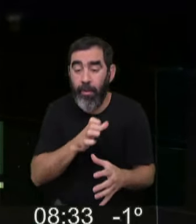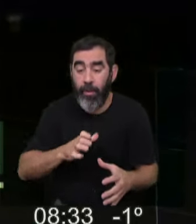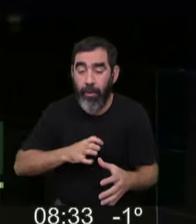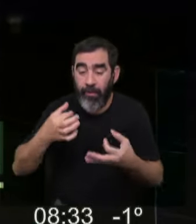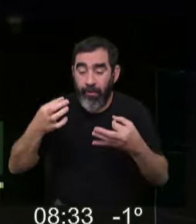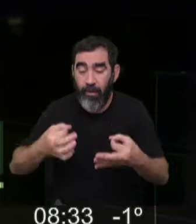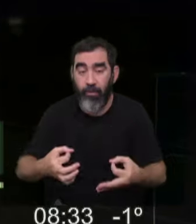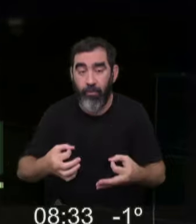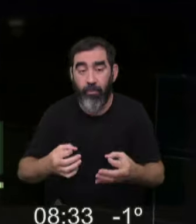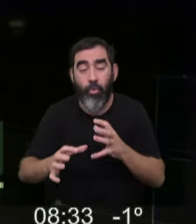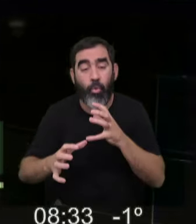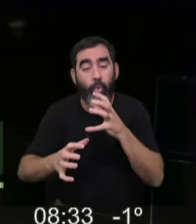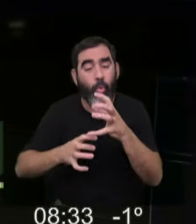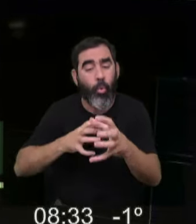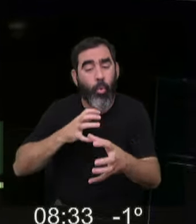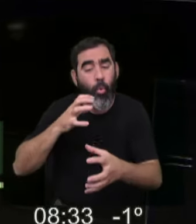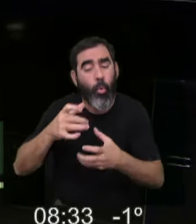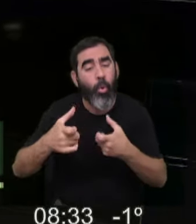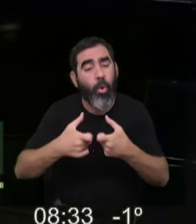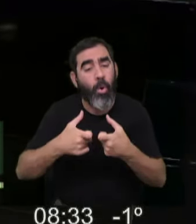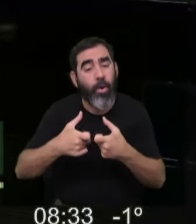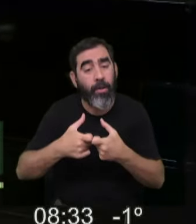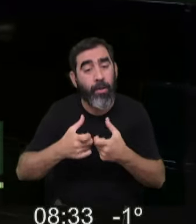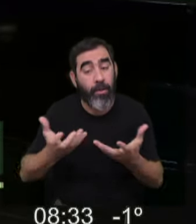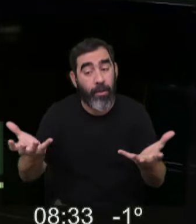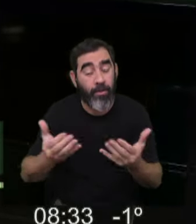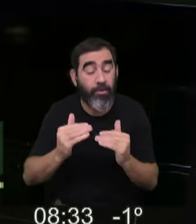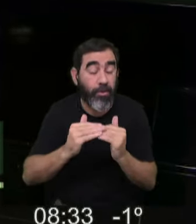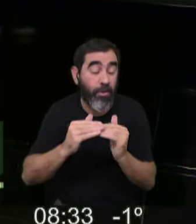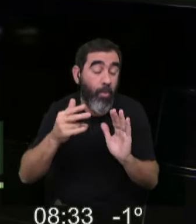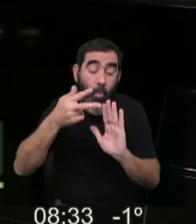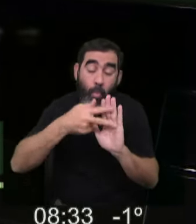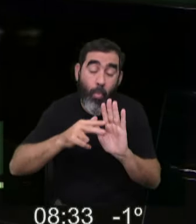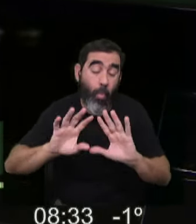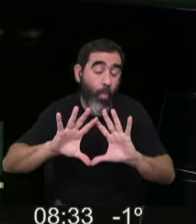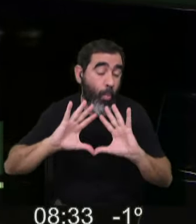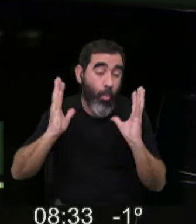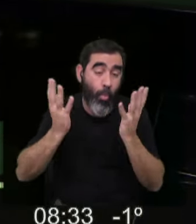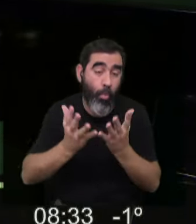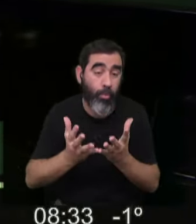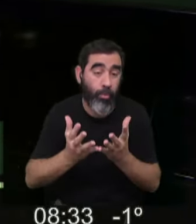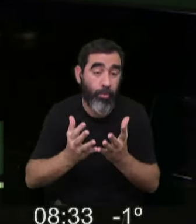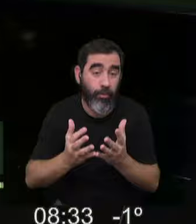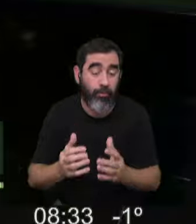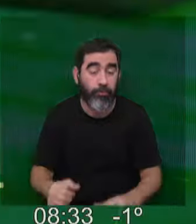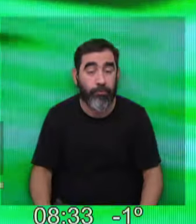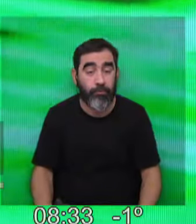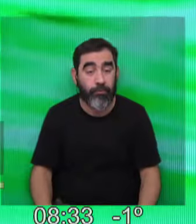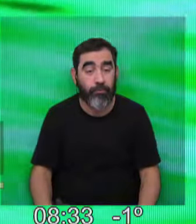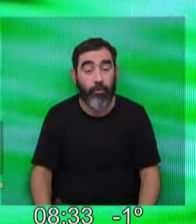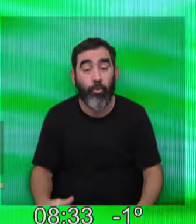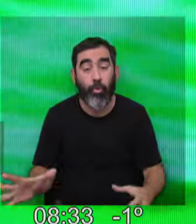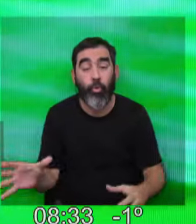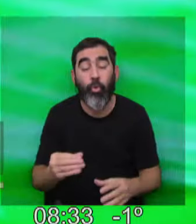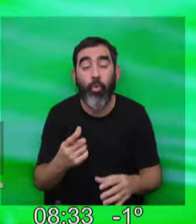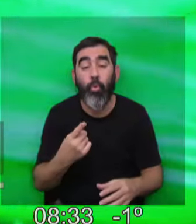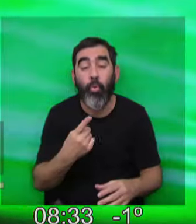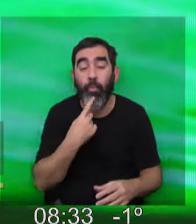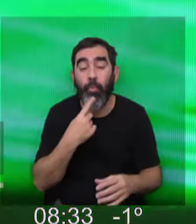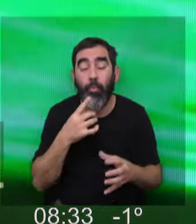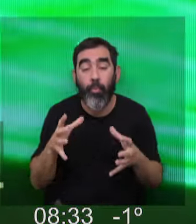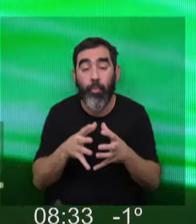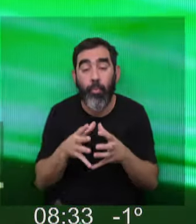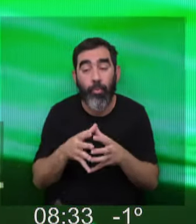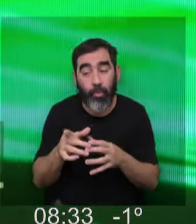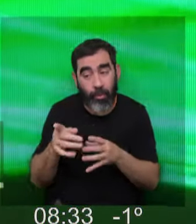gobierno. Las coaliciones que son hoy la norma en el mundo, a todos los partidos le desafían